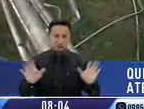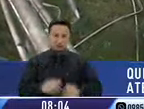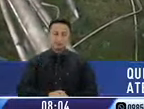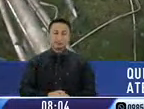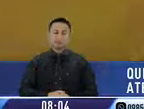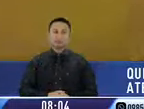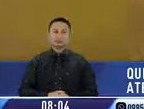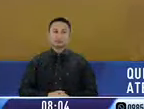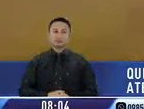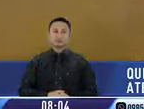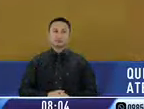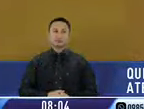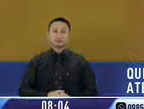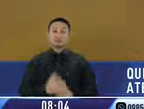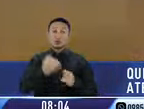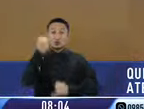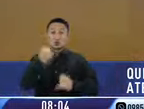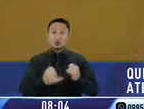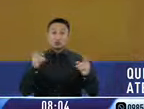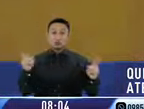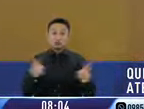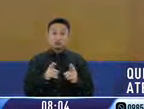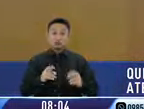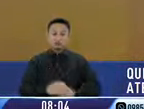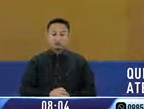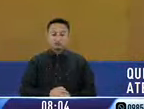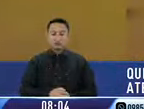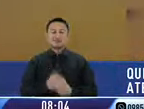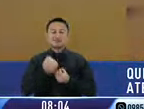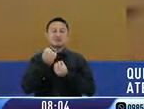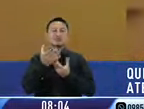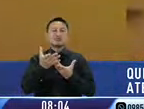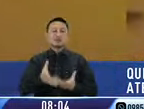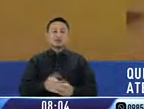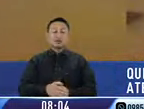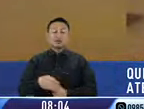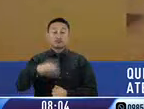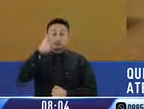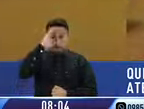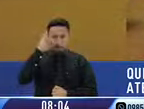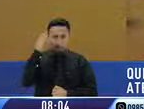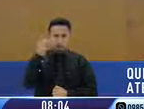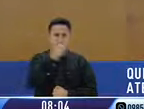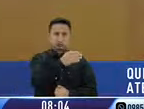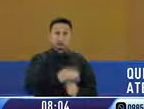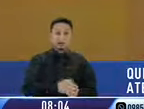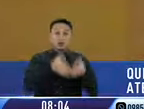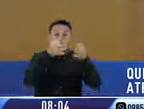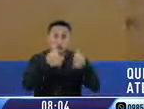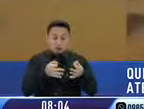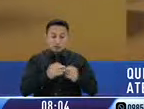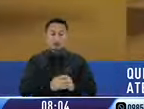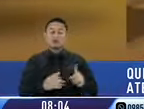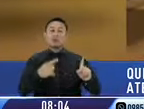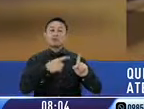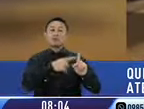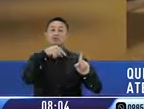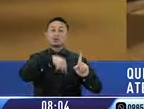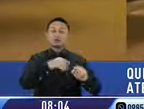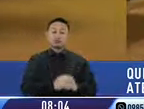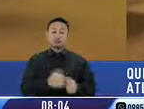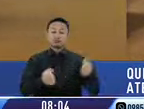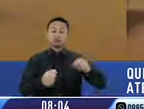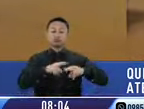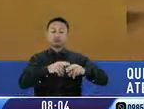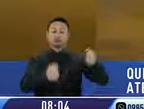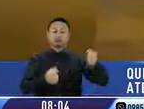vehículos para cerrar este resumen terrorista les contamos que el despliegue policial permitió la captura en flagrancia de un sujeto que circulaba en